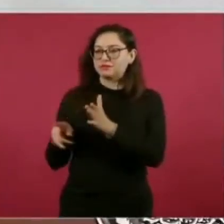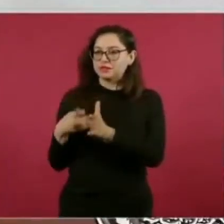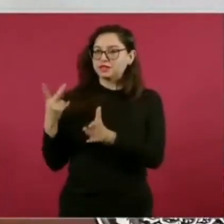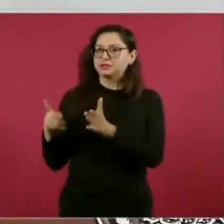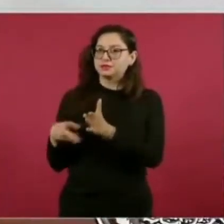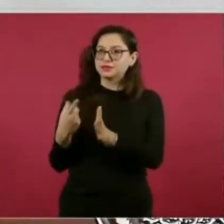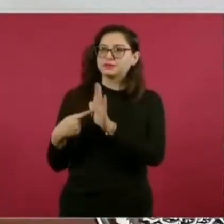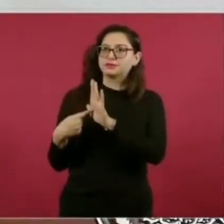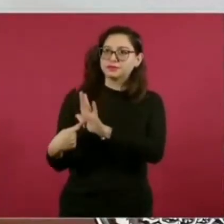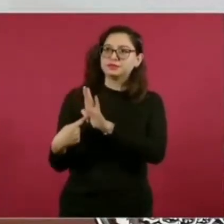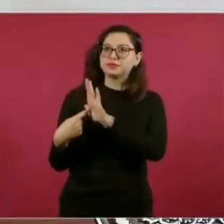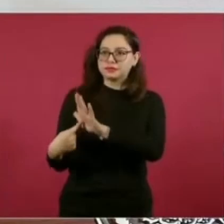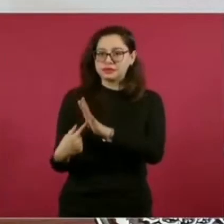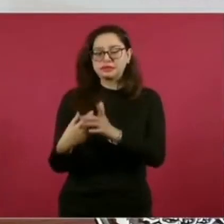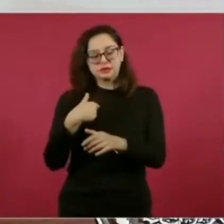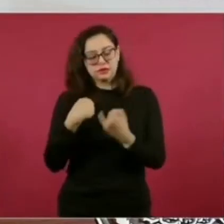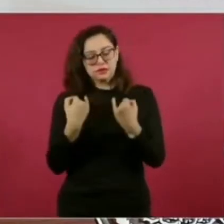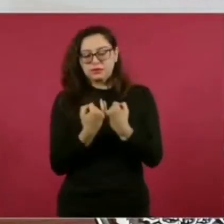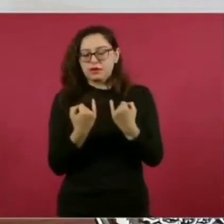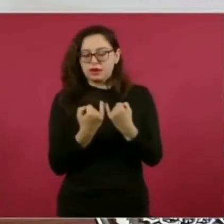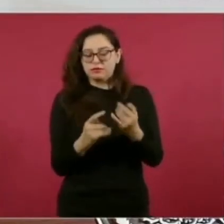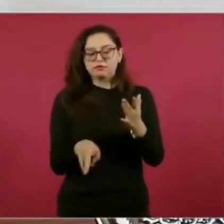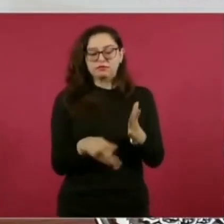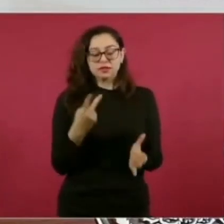leyendo y leyendo el artículo.